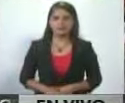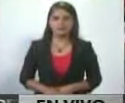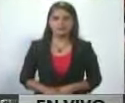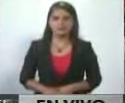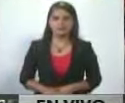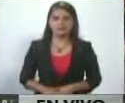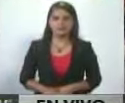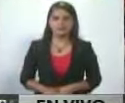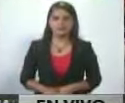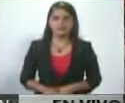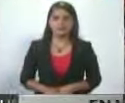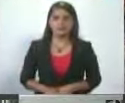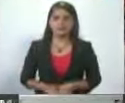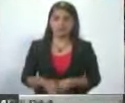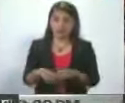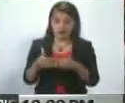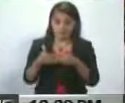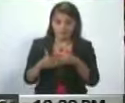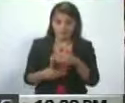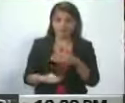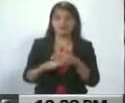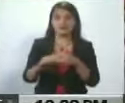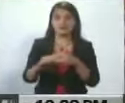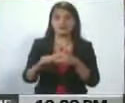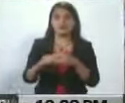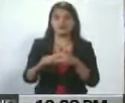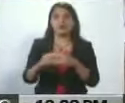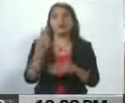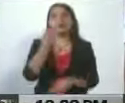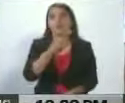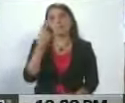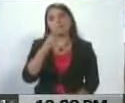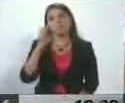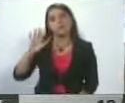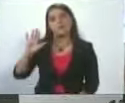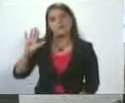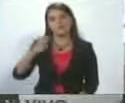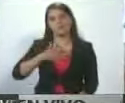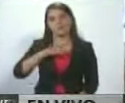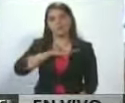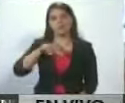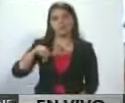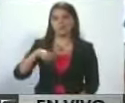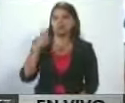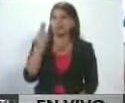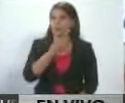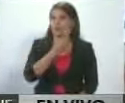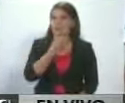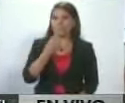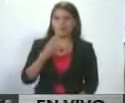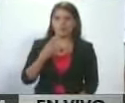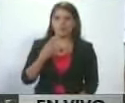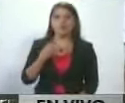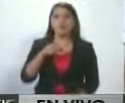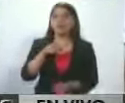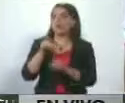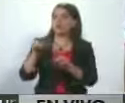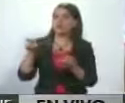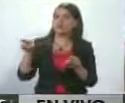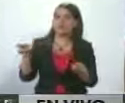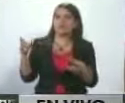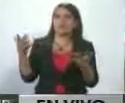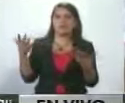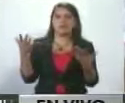Y a partir de allí, compatriotas, es un compromiso para nosotros, ¿saben? La reacción de ustedes,